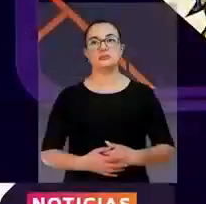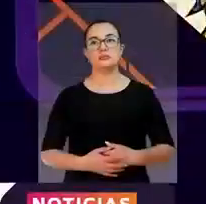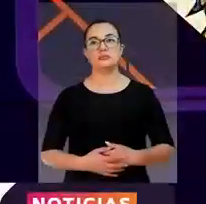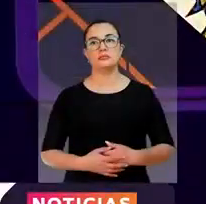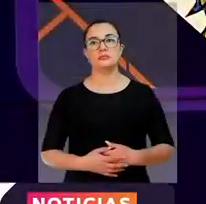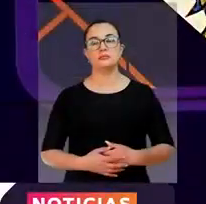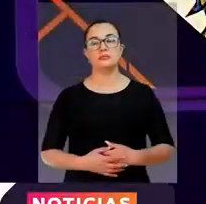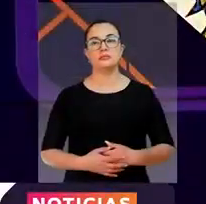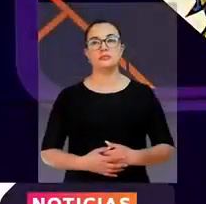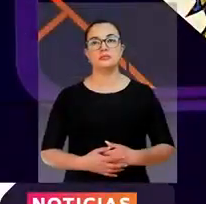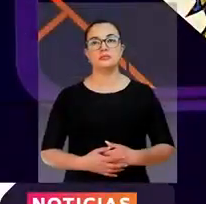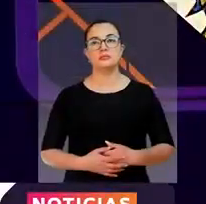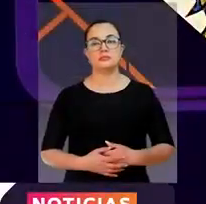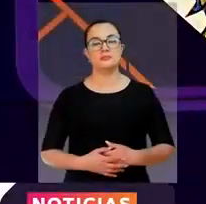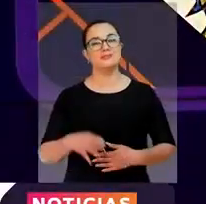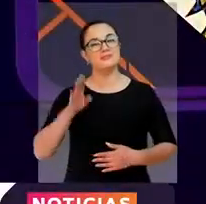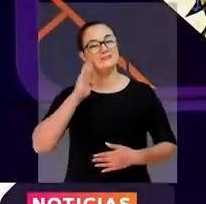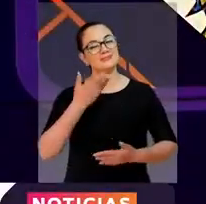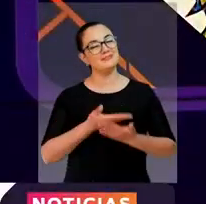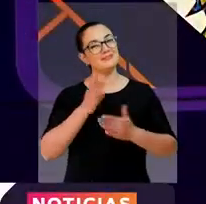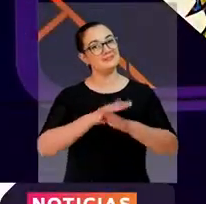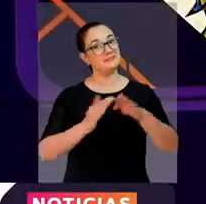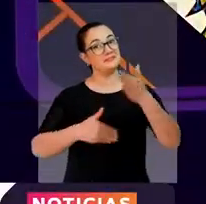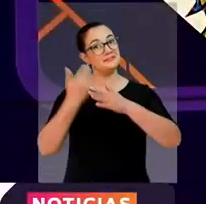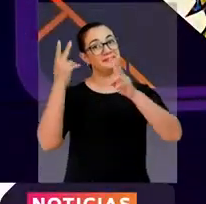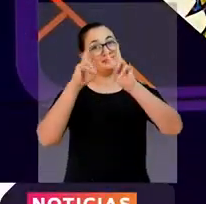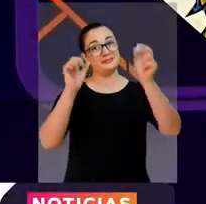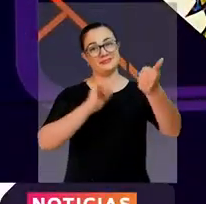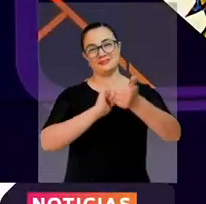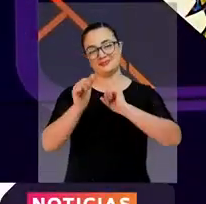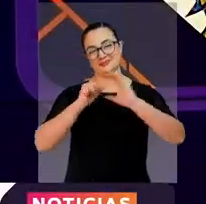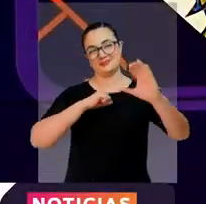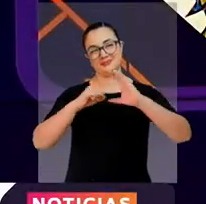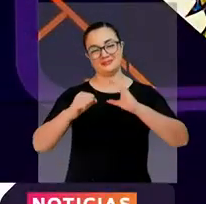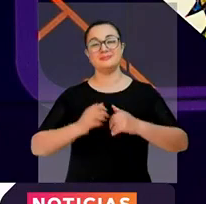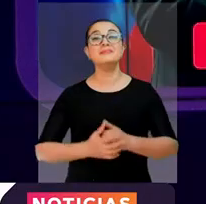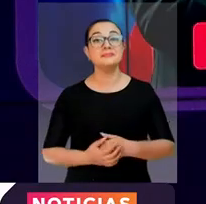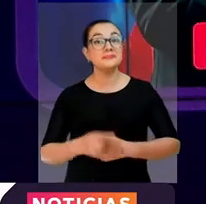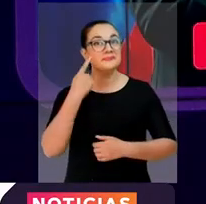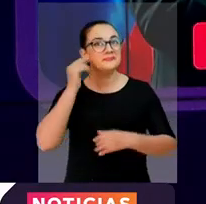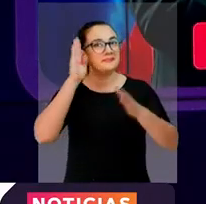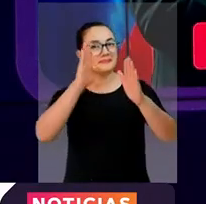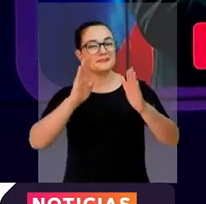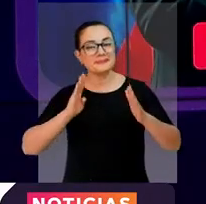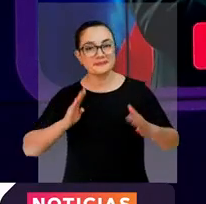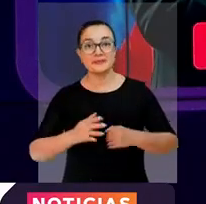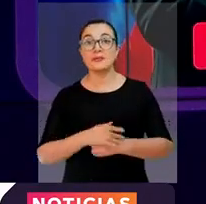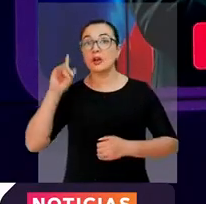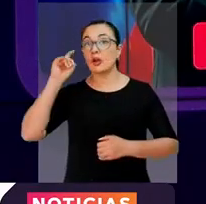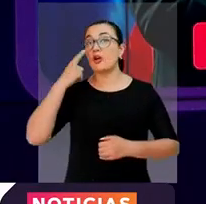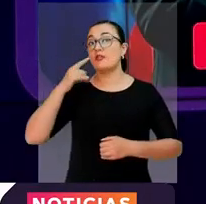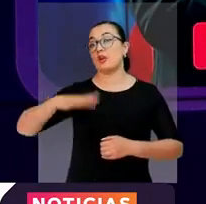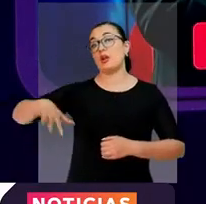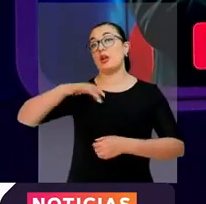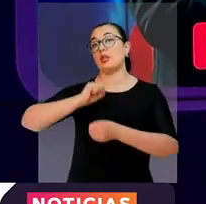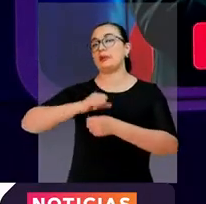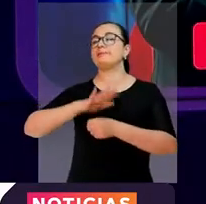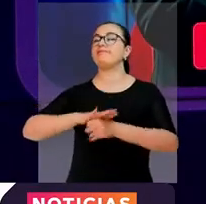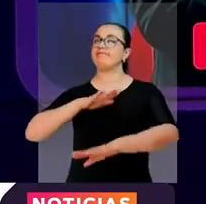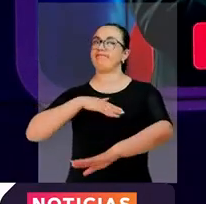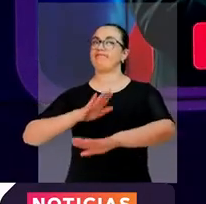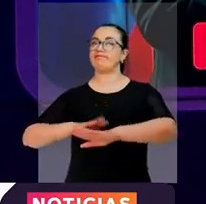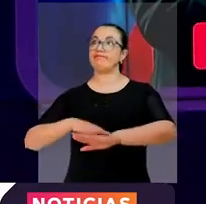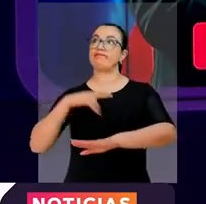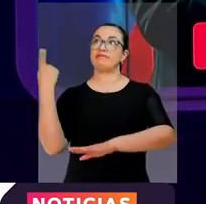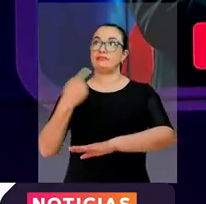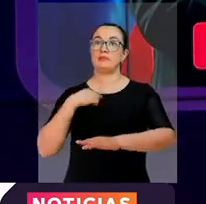hola buenas tardes comenzamos los deportes en noticias capitales mucha atención porque el gobierno distrital anunció que pese a la cuarentena